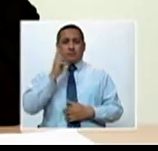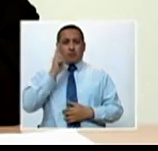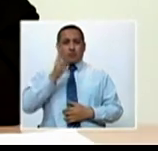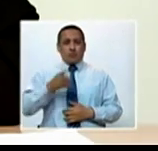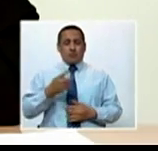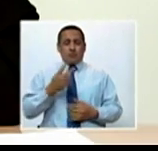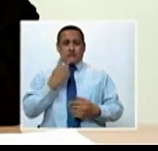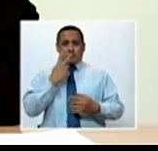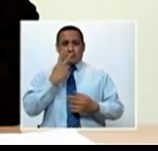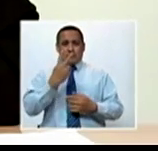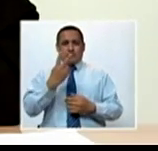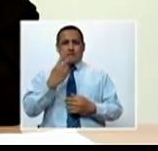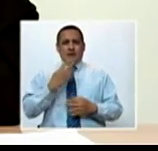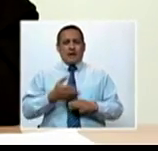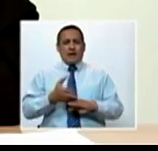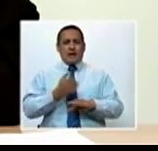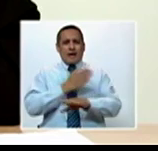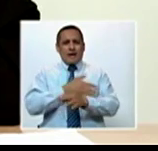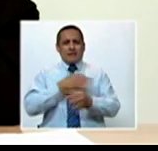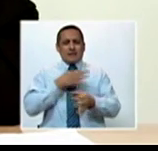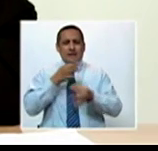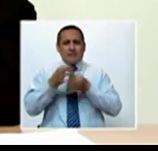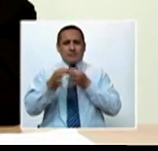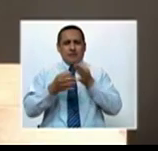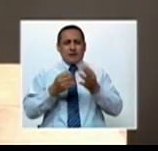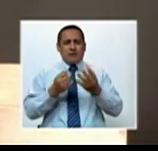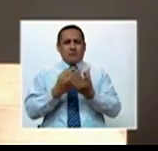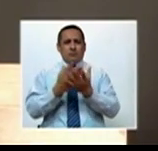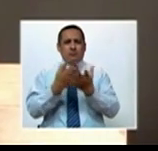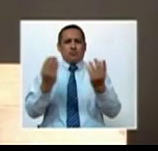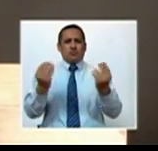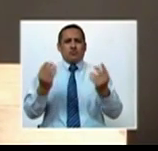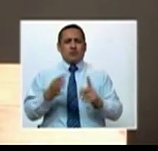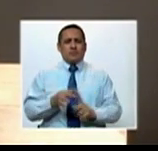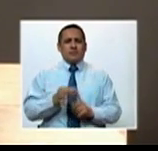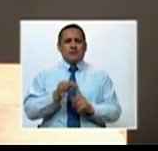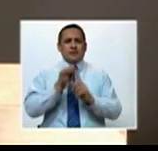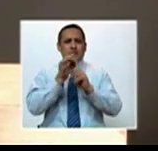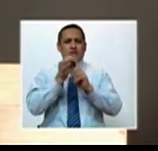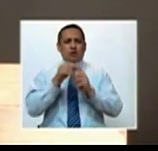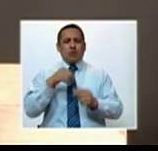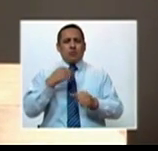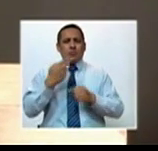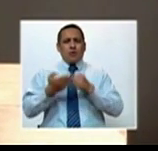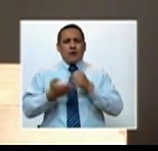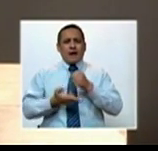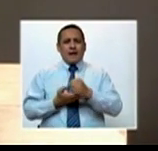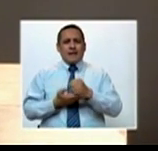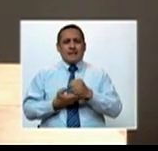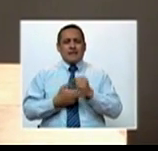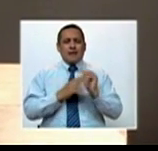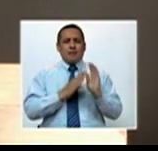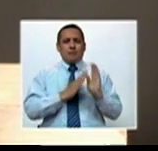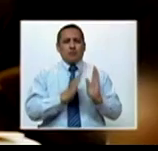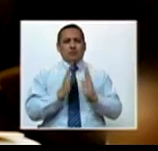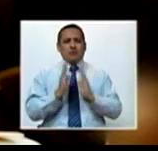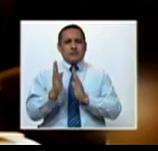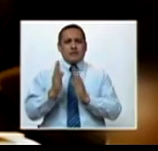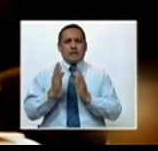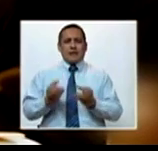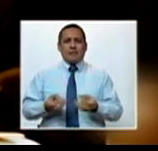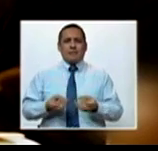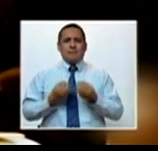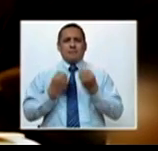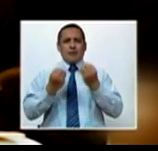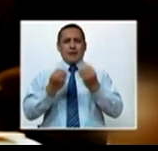Esta prohibición existe, dicen los especialistas, como una garantía